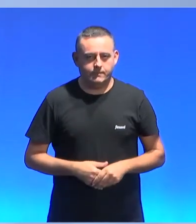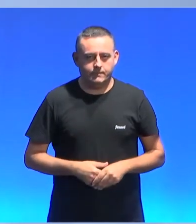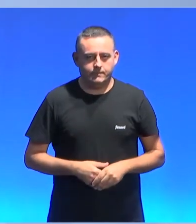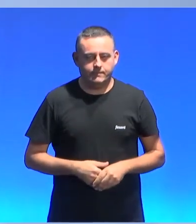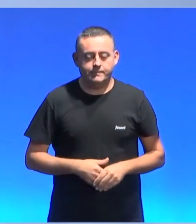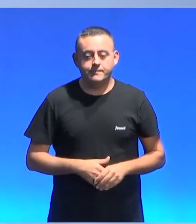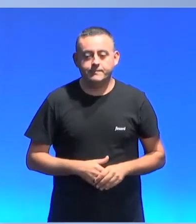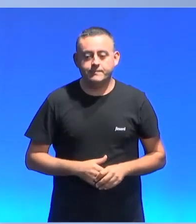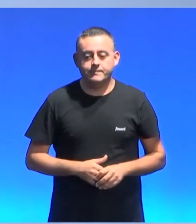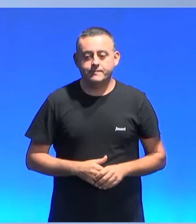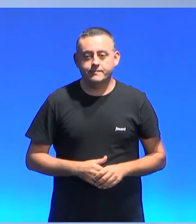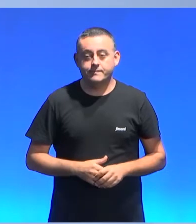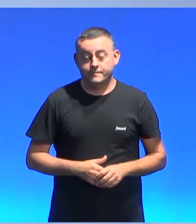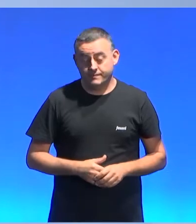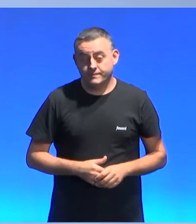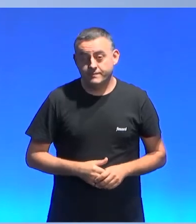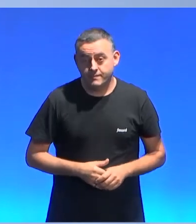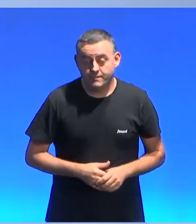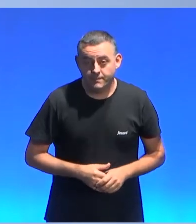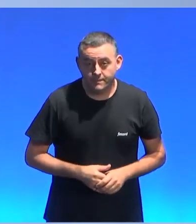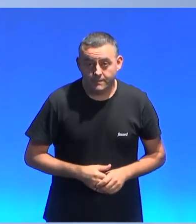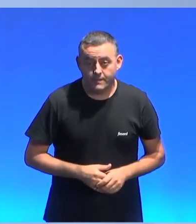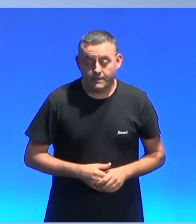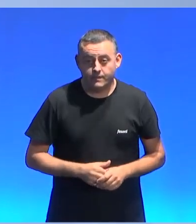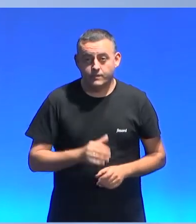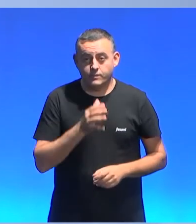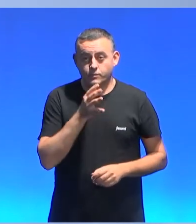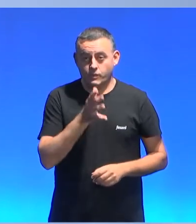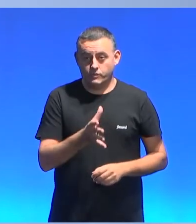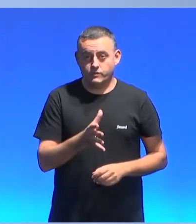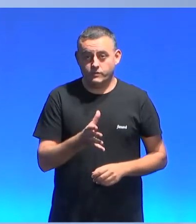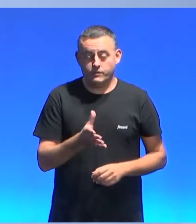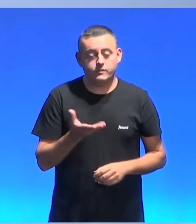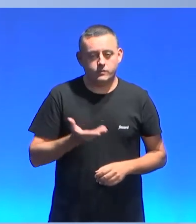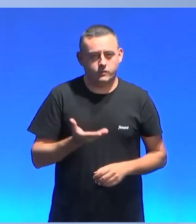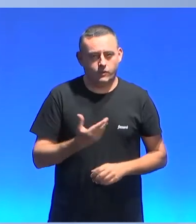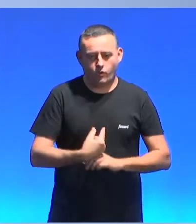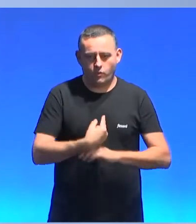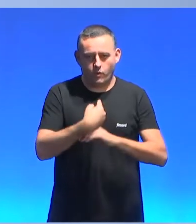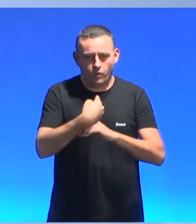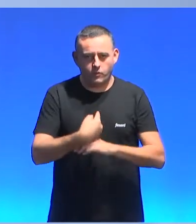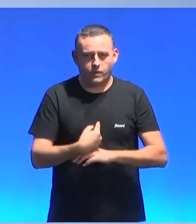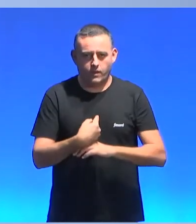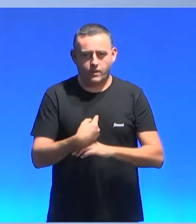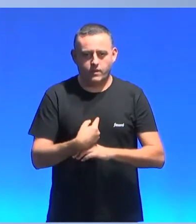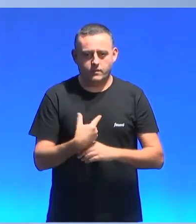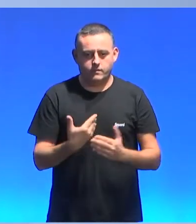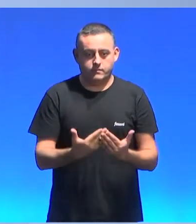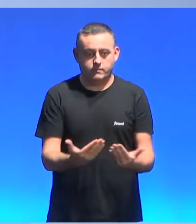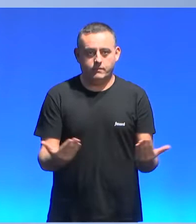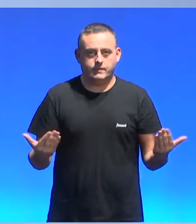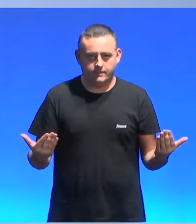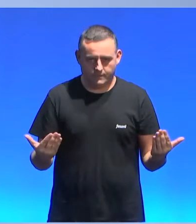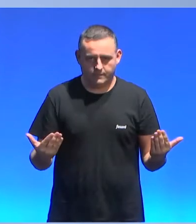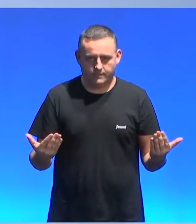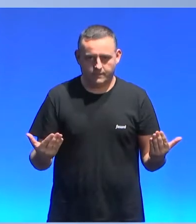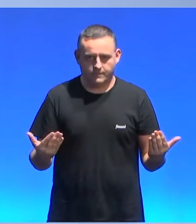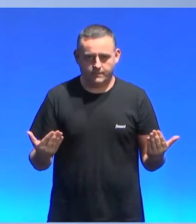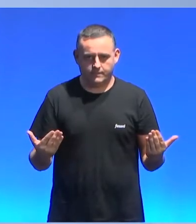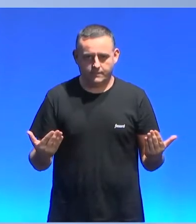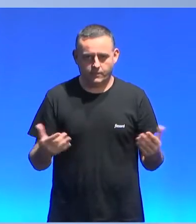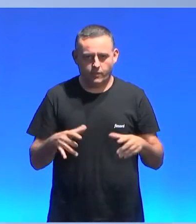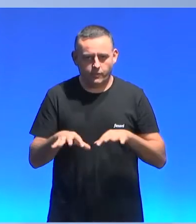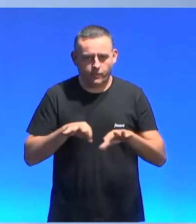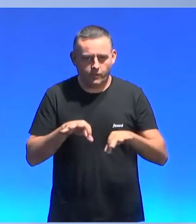esto obliga a abrir mucho, y todo lo que es abrir